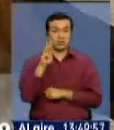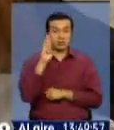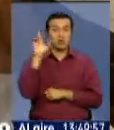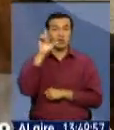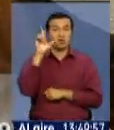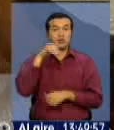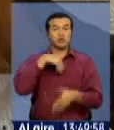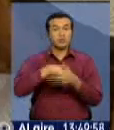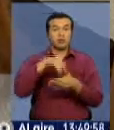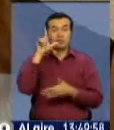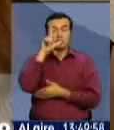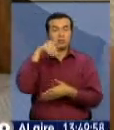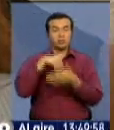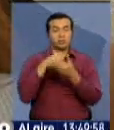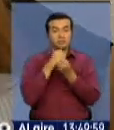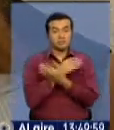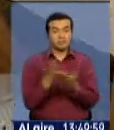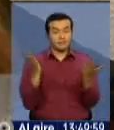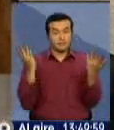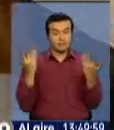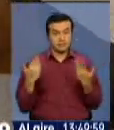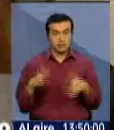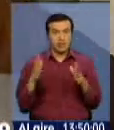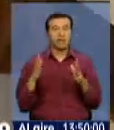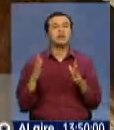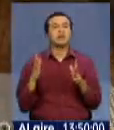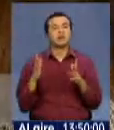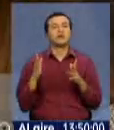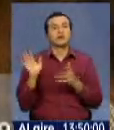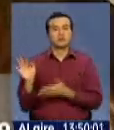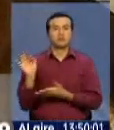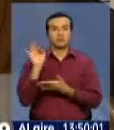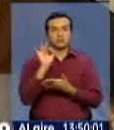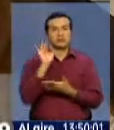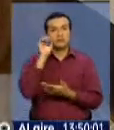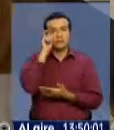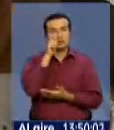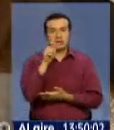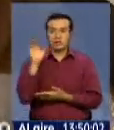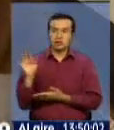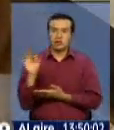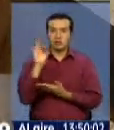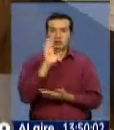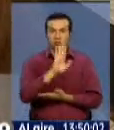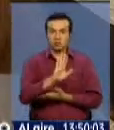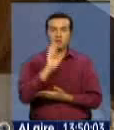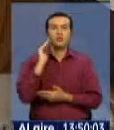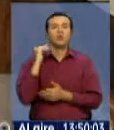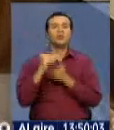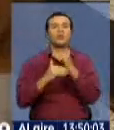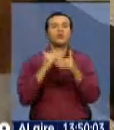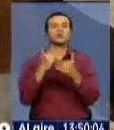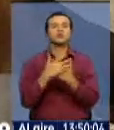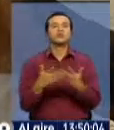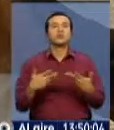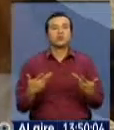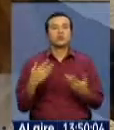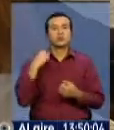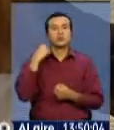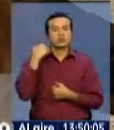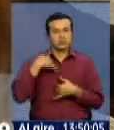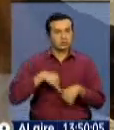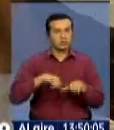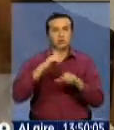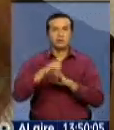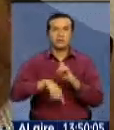máximo tendríamos el resultado y con esto devuelvo yo la delegación al señor fiscal general para que él proceda en derecho, esto